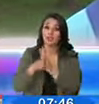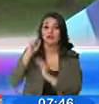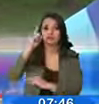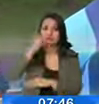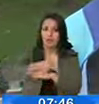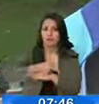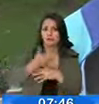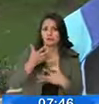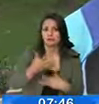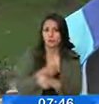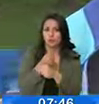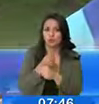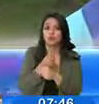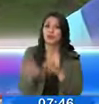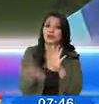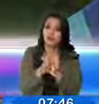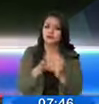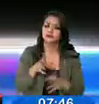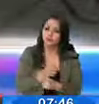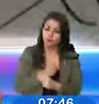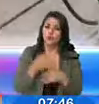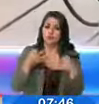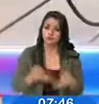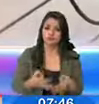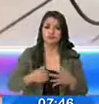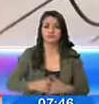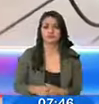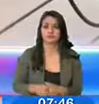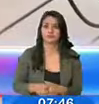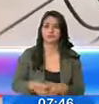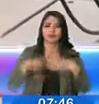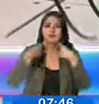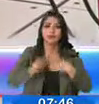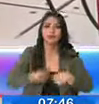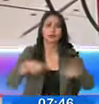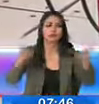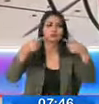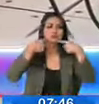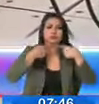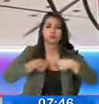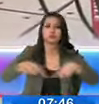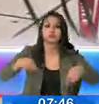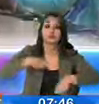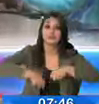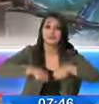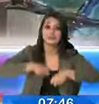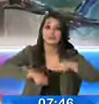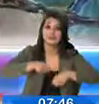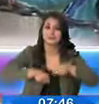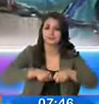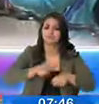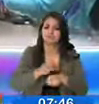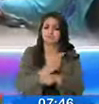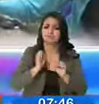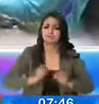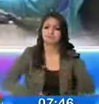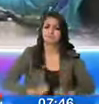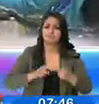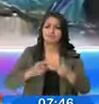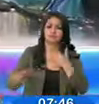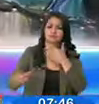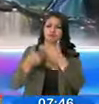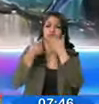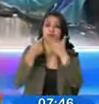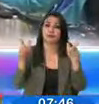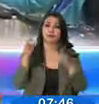efectivas, leyes que sean realmente efectivas. Llevar un mensaje de empoderamiento de la bici y romper los estigmas que criminalizan la